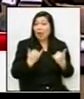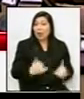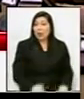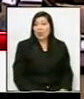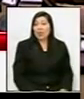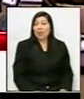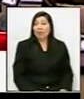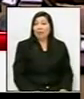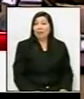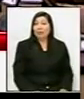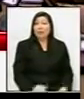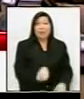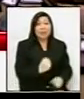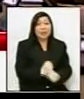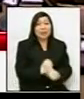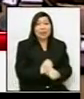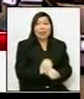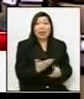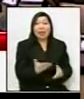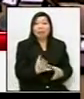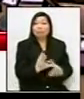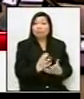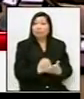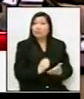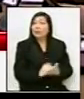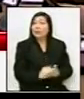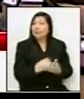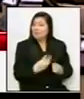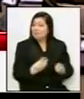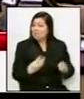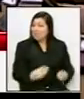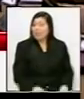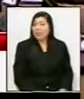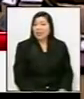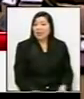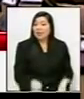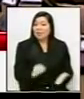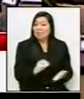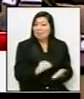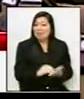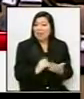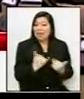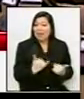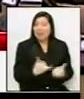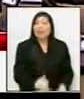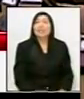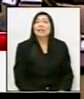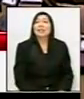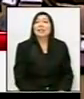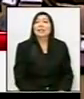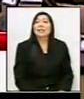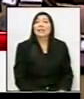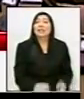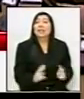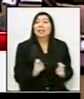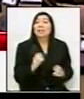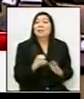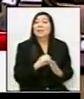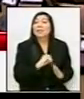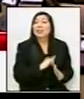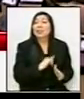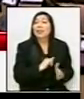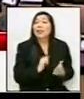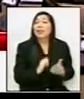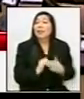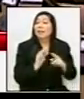estos señores ya no están en funciones, hay sustracción de la materia, o sea, está de más consignar ese término de destitución. Y eso